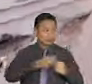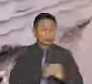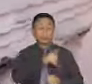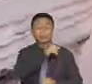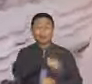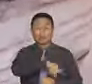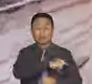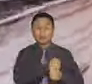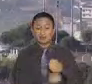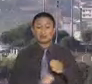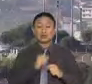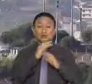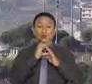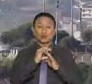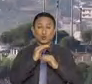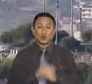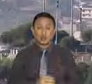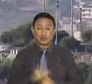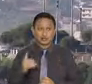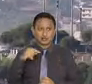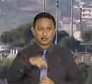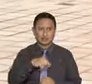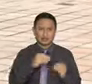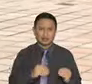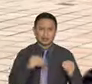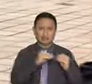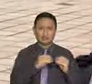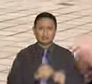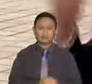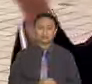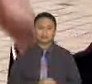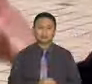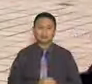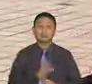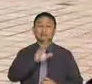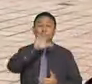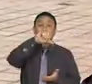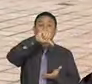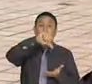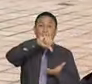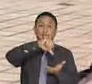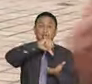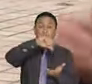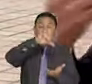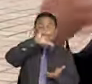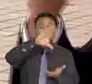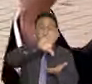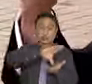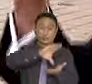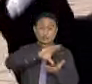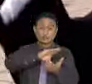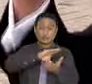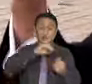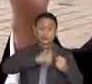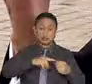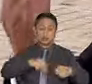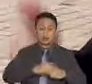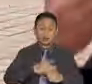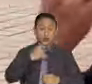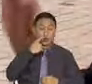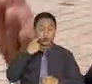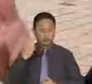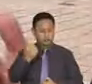guarangueño también ha sido musa de sus versos centro histórico de hidalgos varones